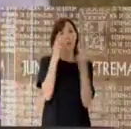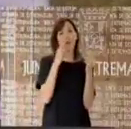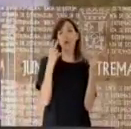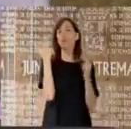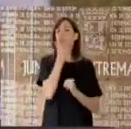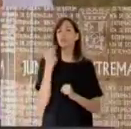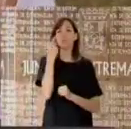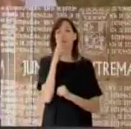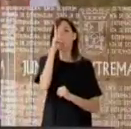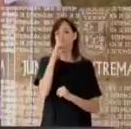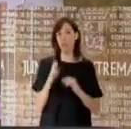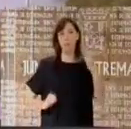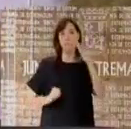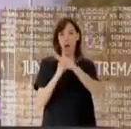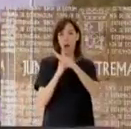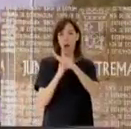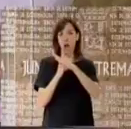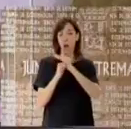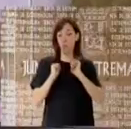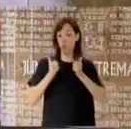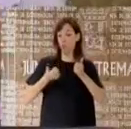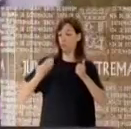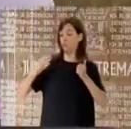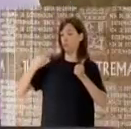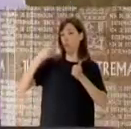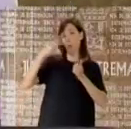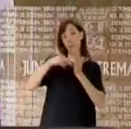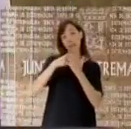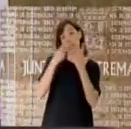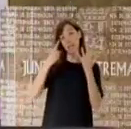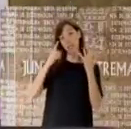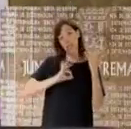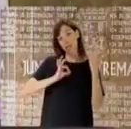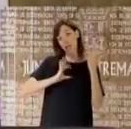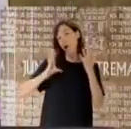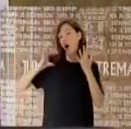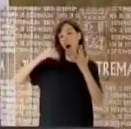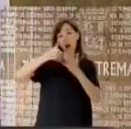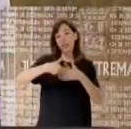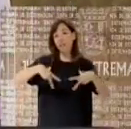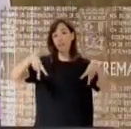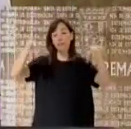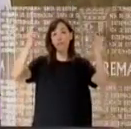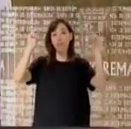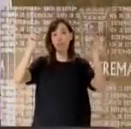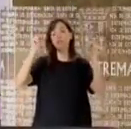años máximo y empezaron el 1 de enero de 2016 y finalizaron el 31 de diciembre